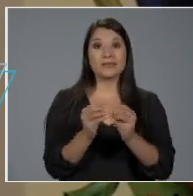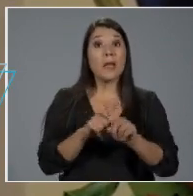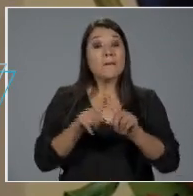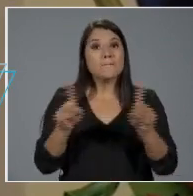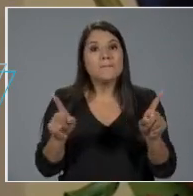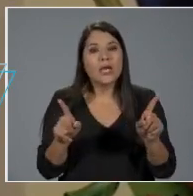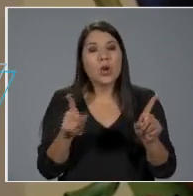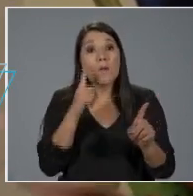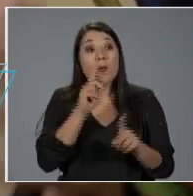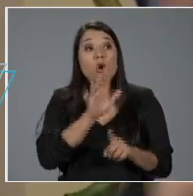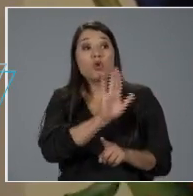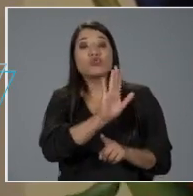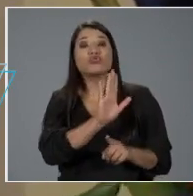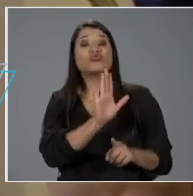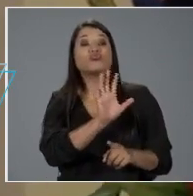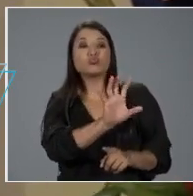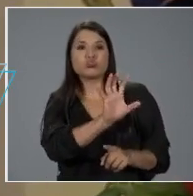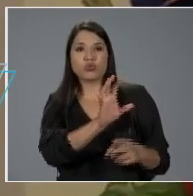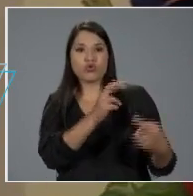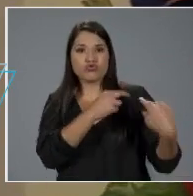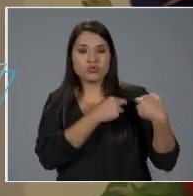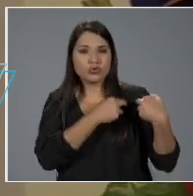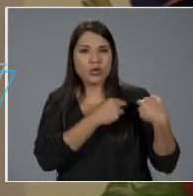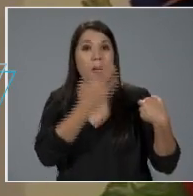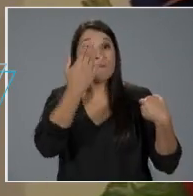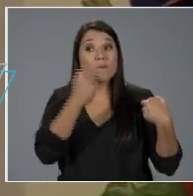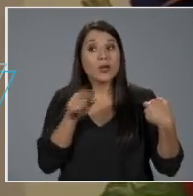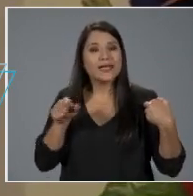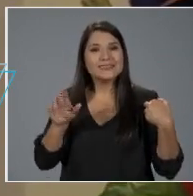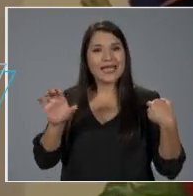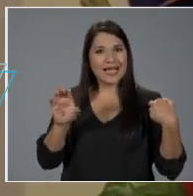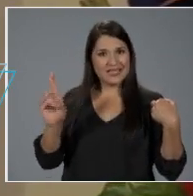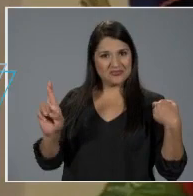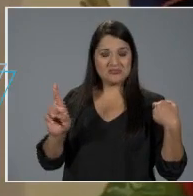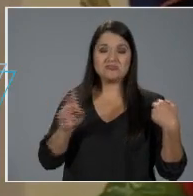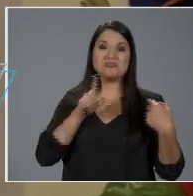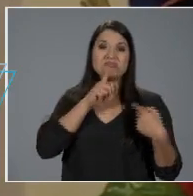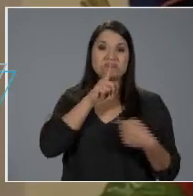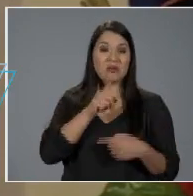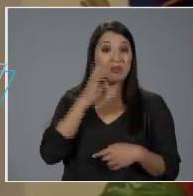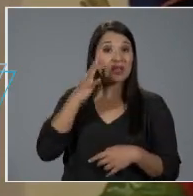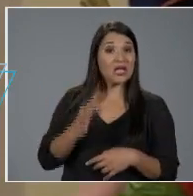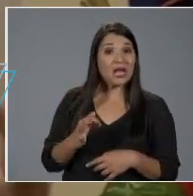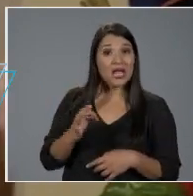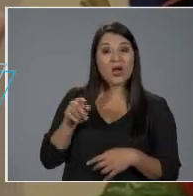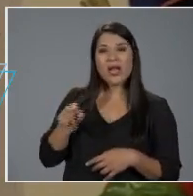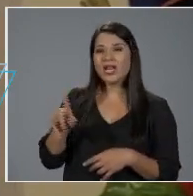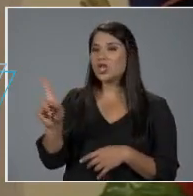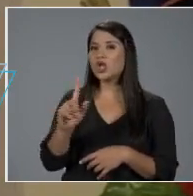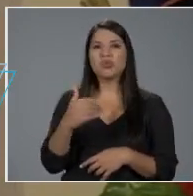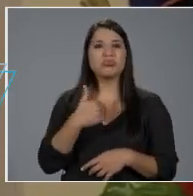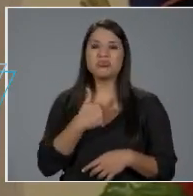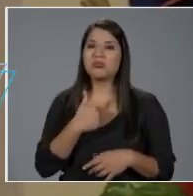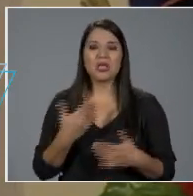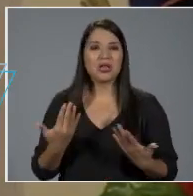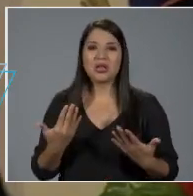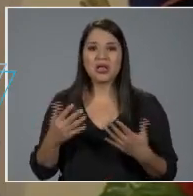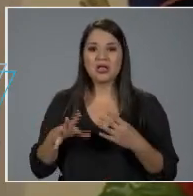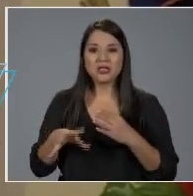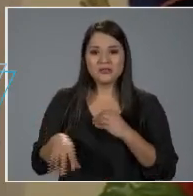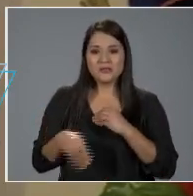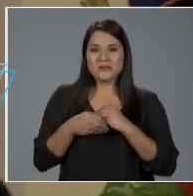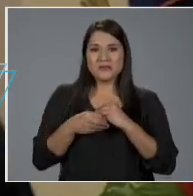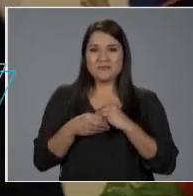por su propia responsabilidad, porque dejó a este canciller que en realidad creo que él no tenía incorporados